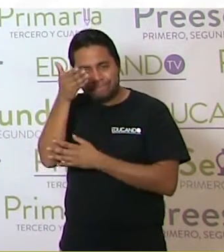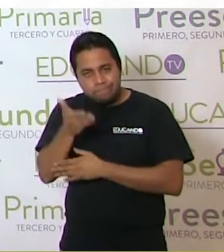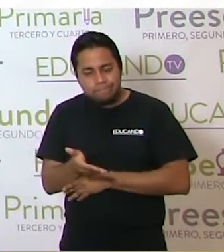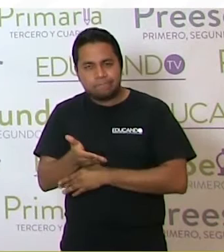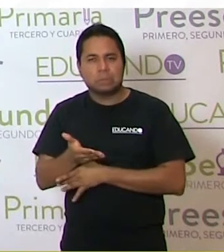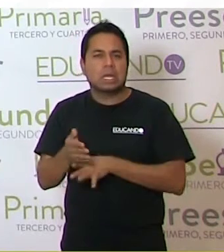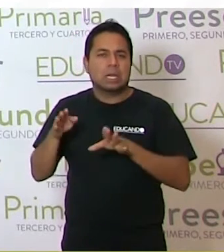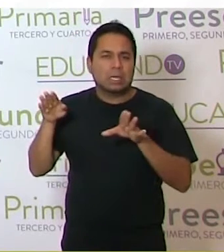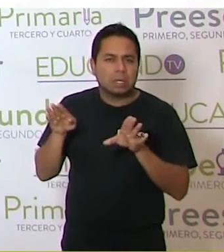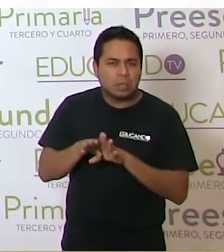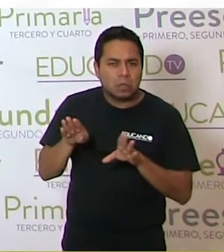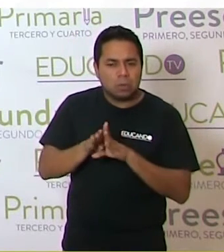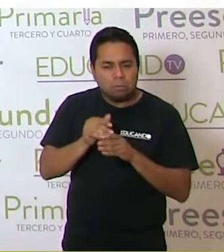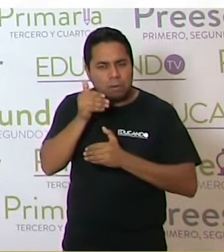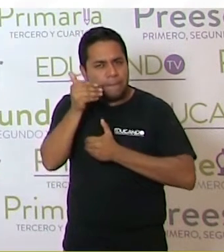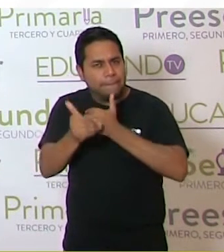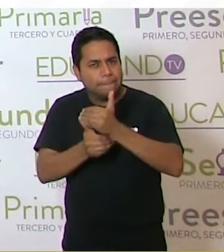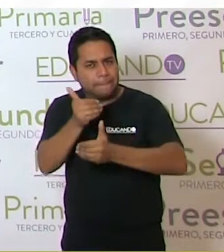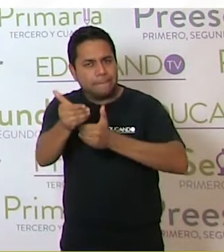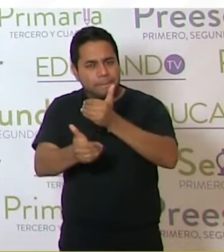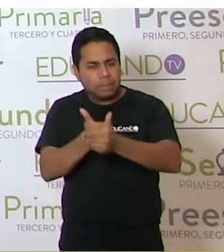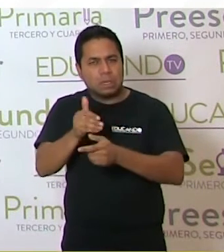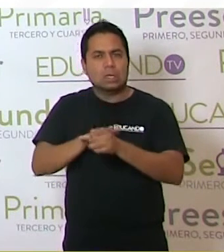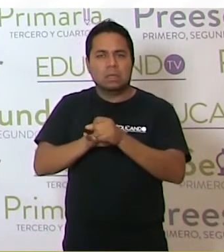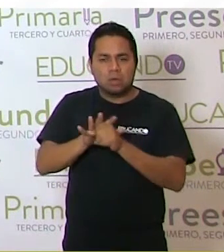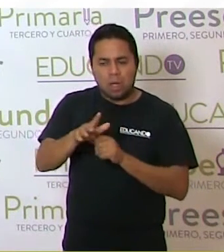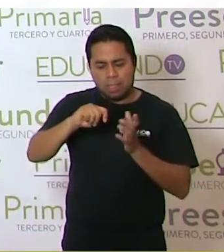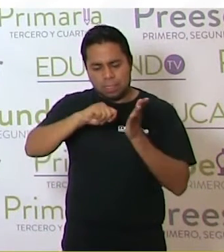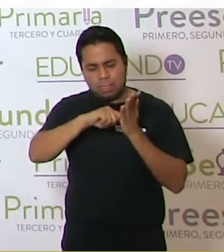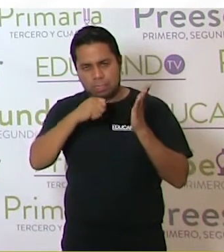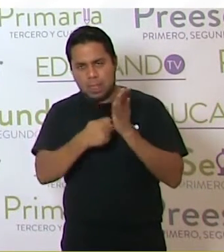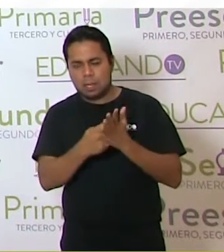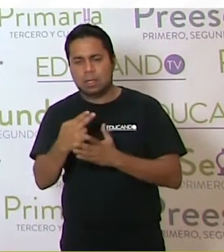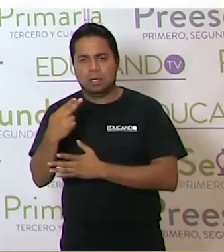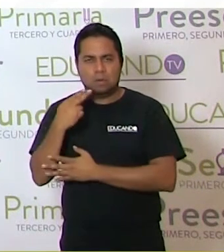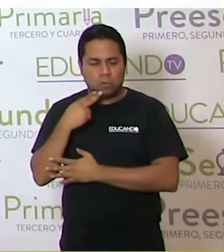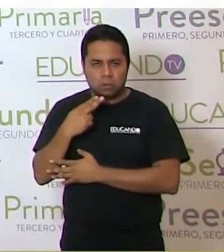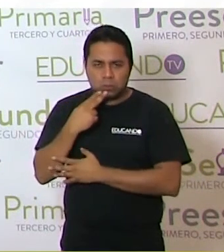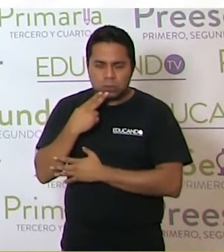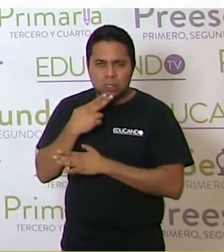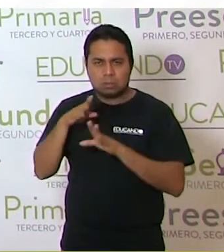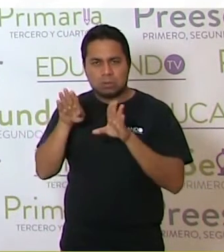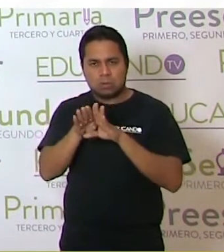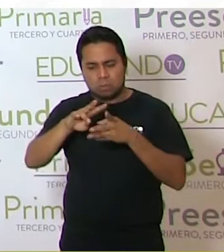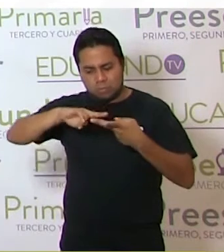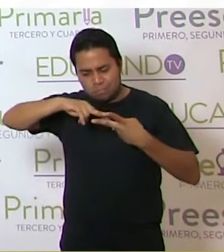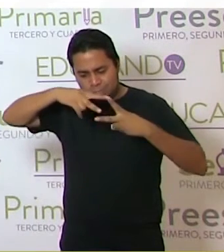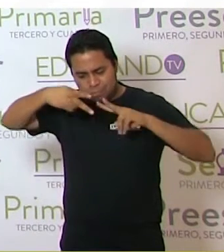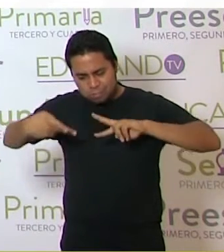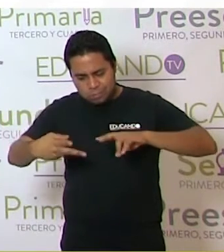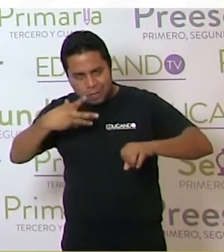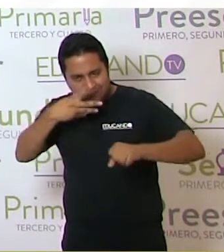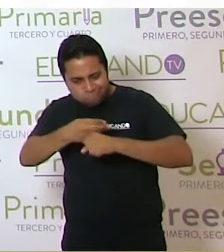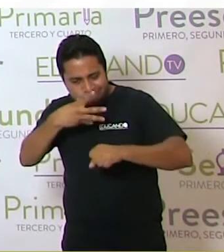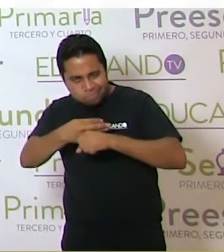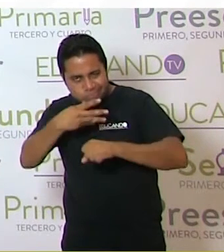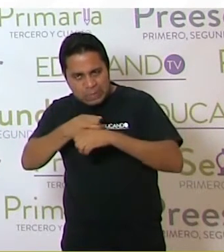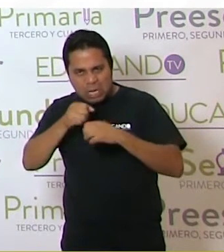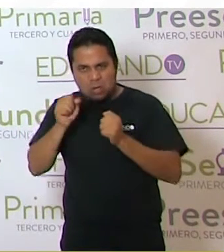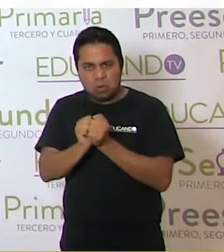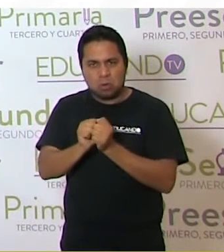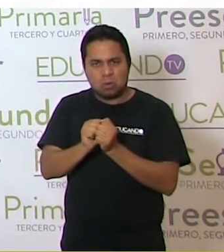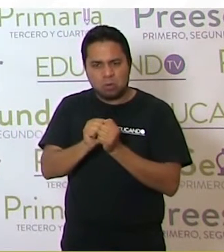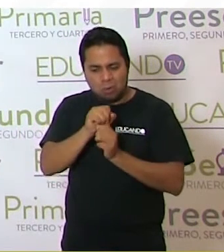cómo es este proceso cómo es a esta técnica cómo se alteran las plantas biotecnológicamente